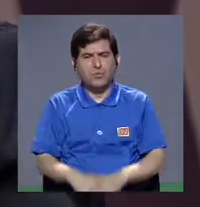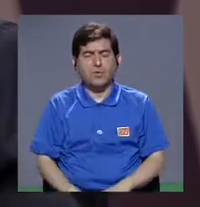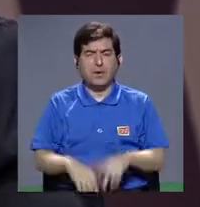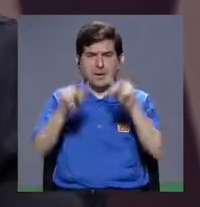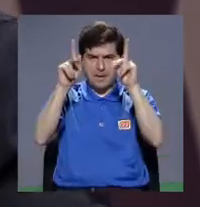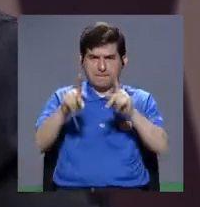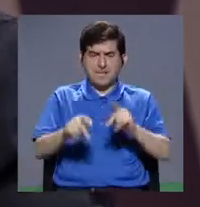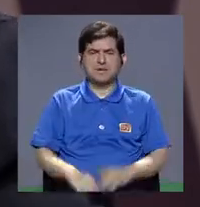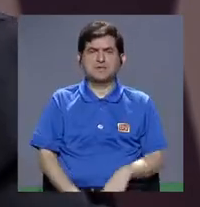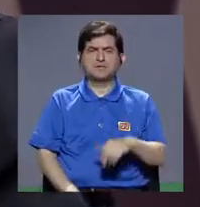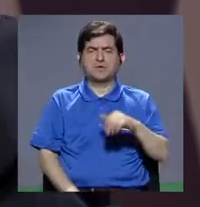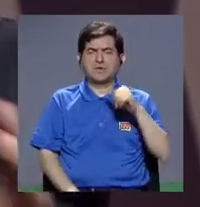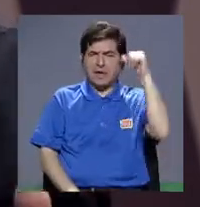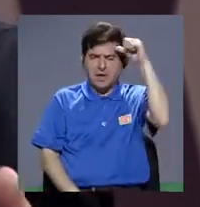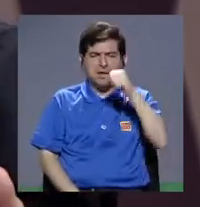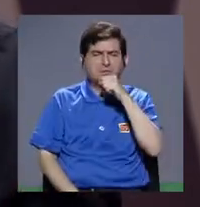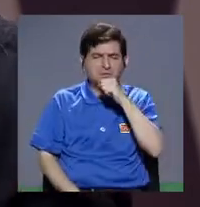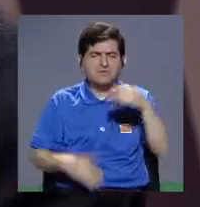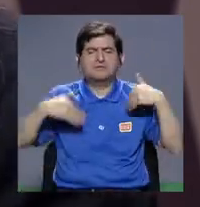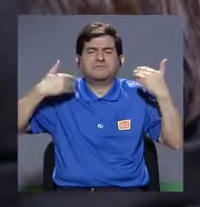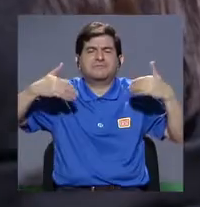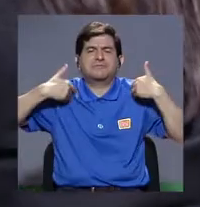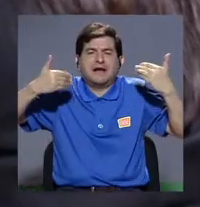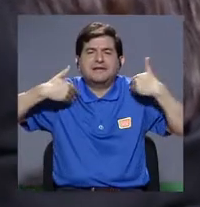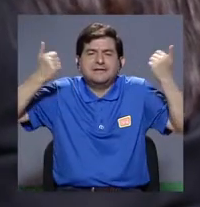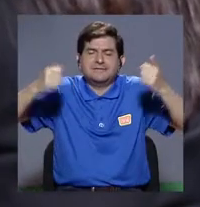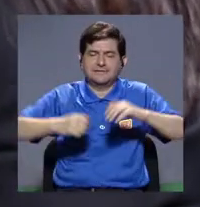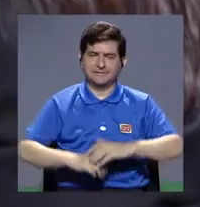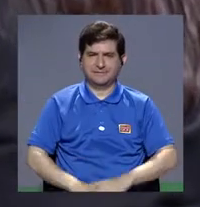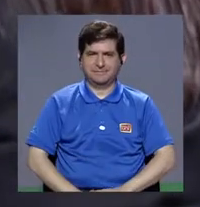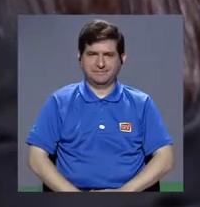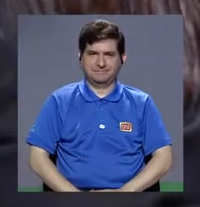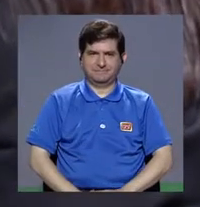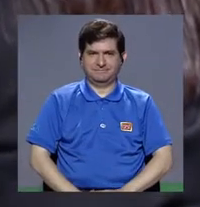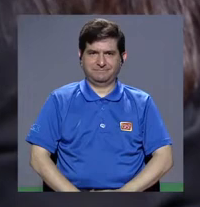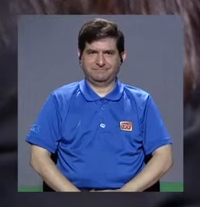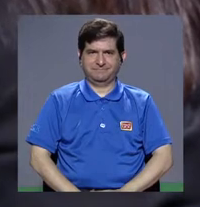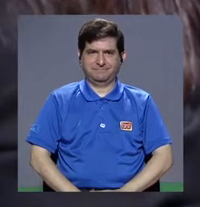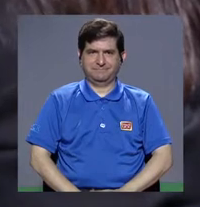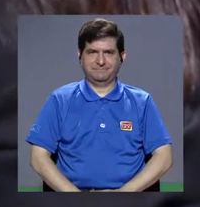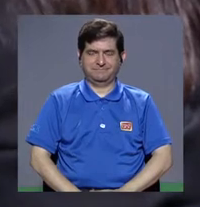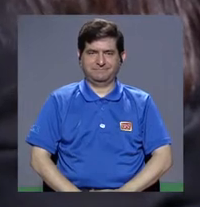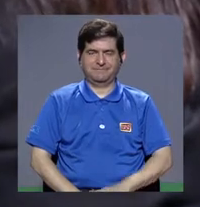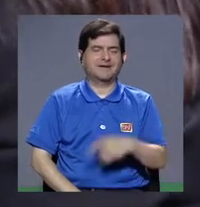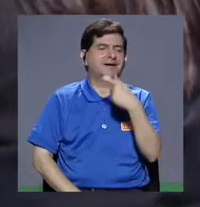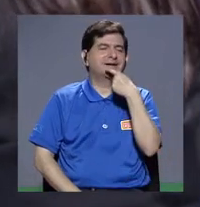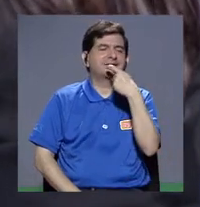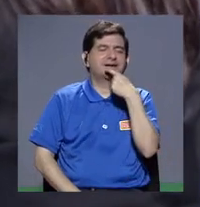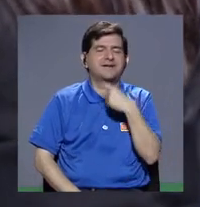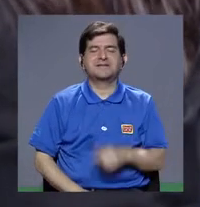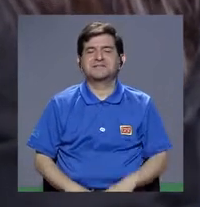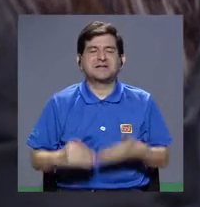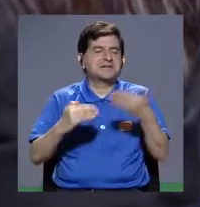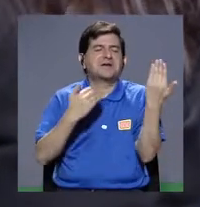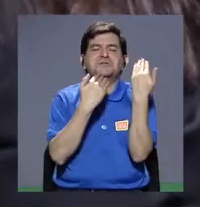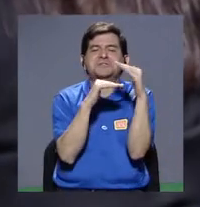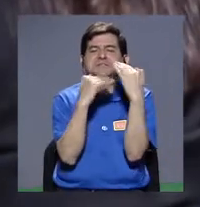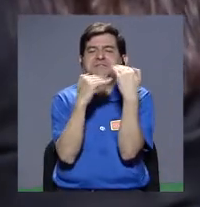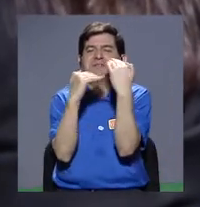cómo ser una persona mayor feliz por ejemplo reírse de las